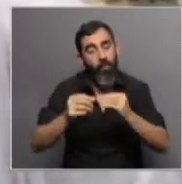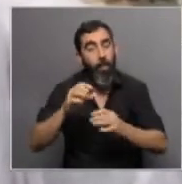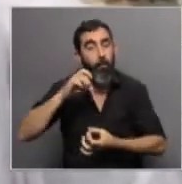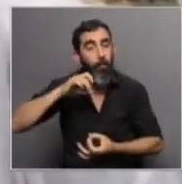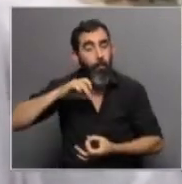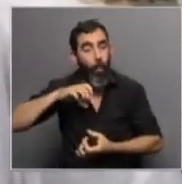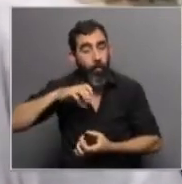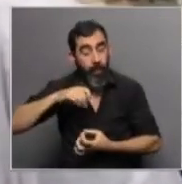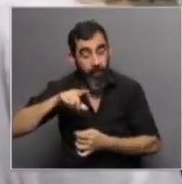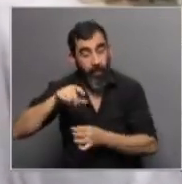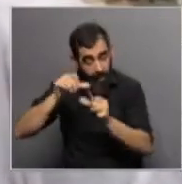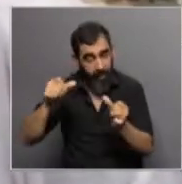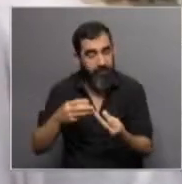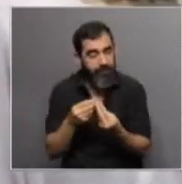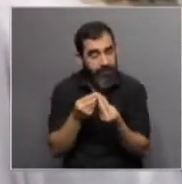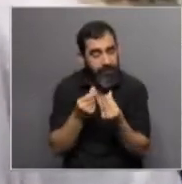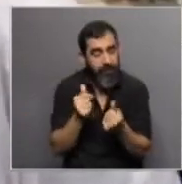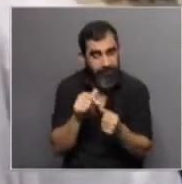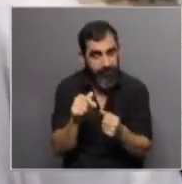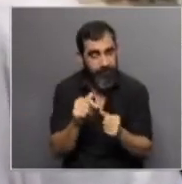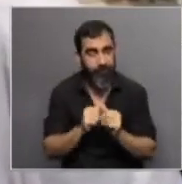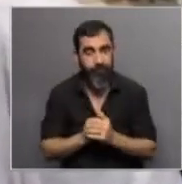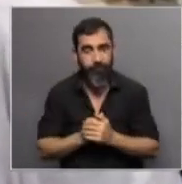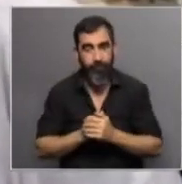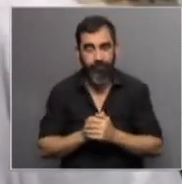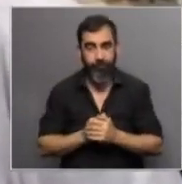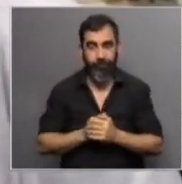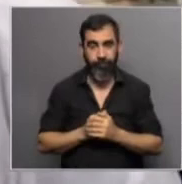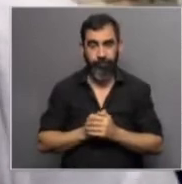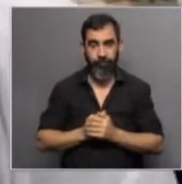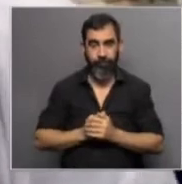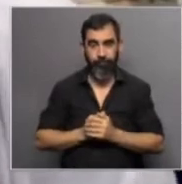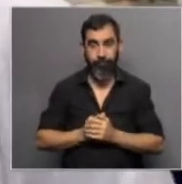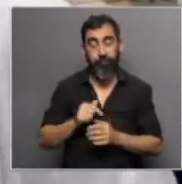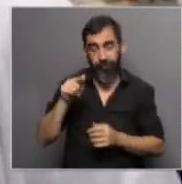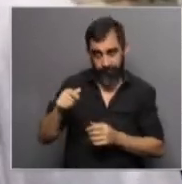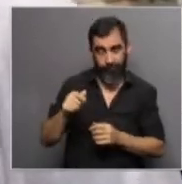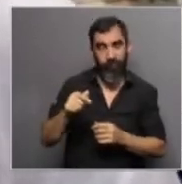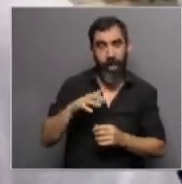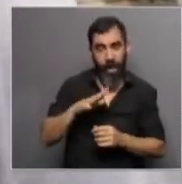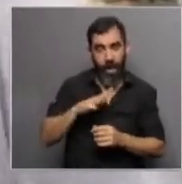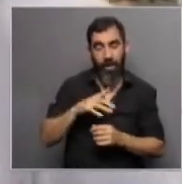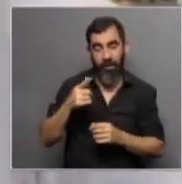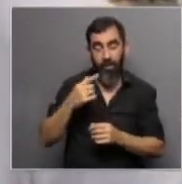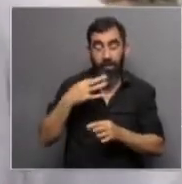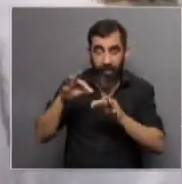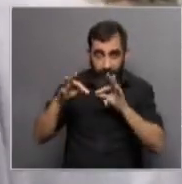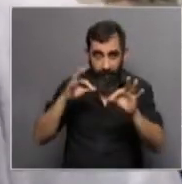proteína que generaban esa sensibilidad a la sustancia esa. Y esos son los receptores que los describieron como